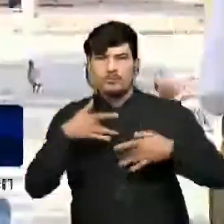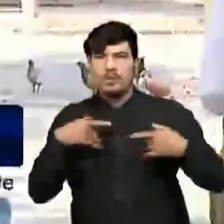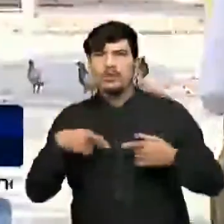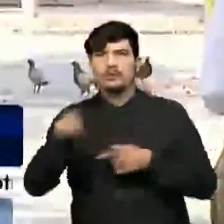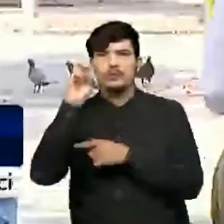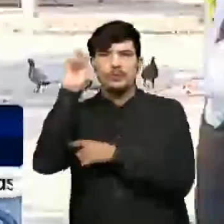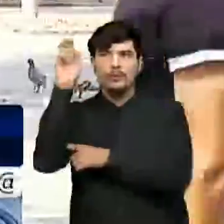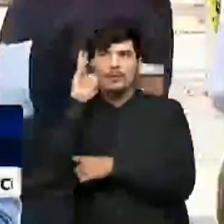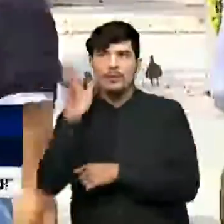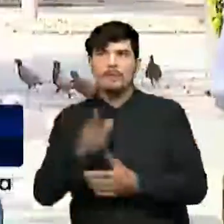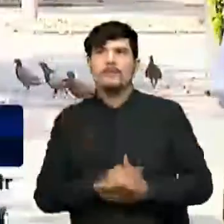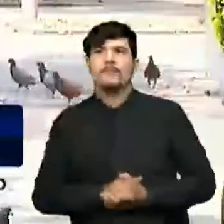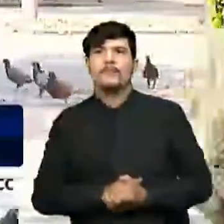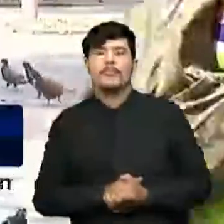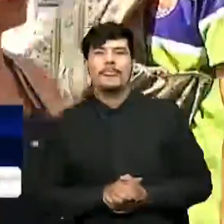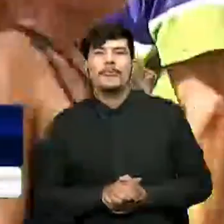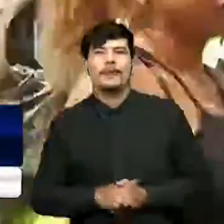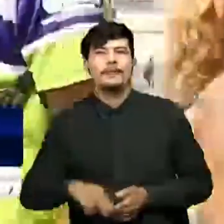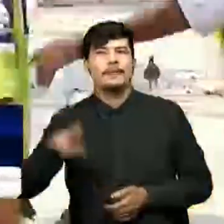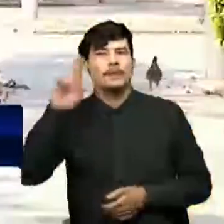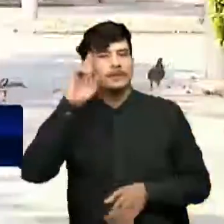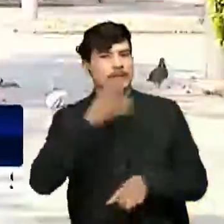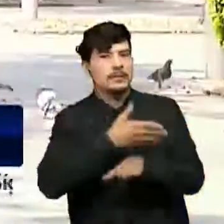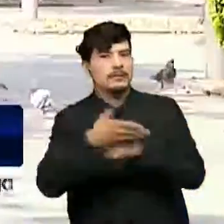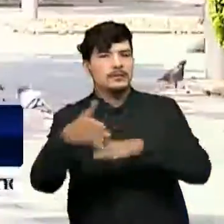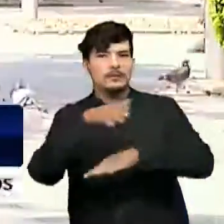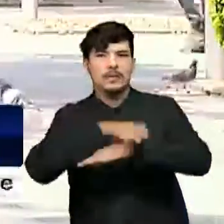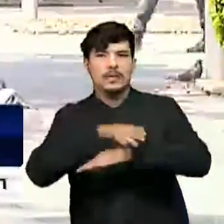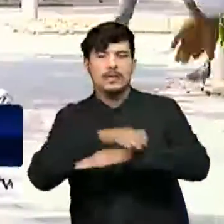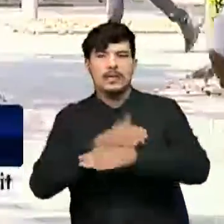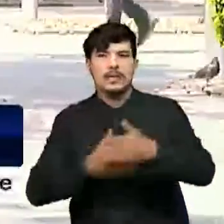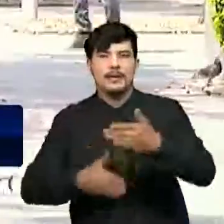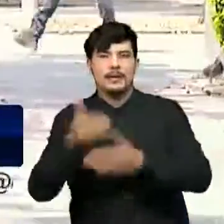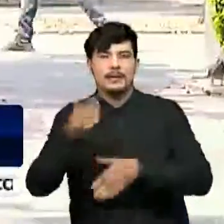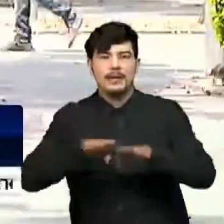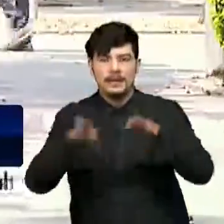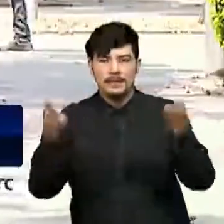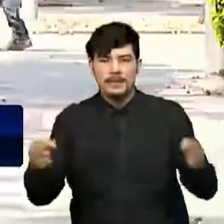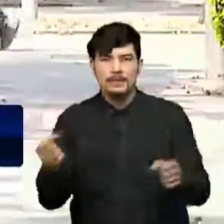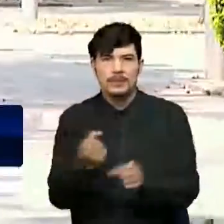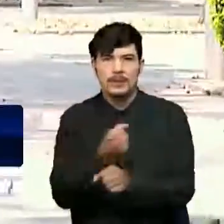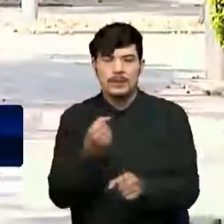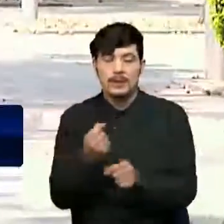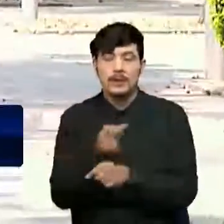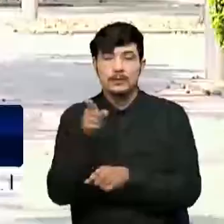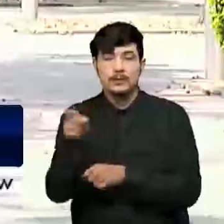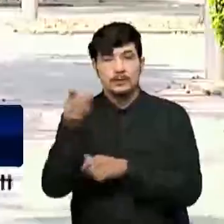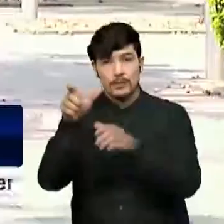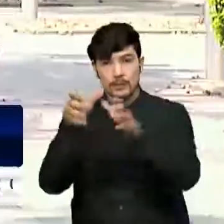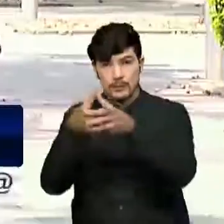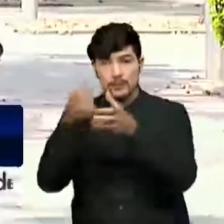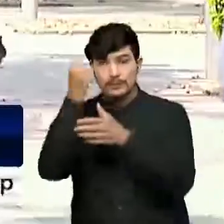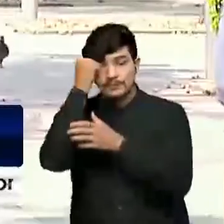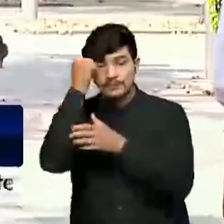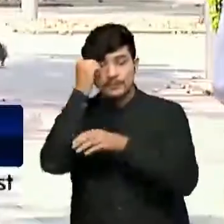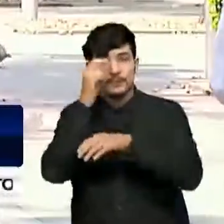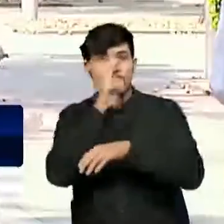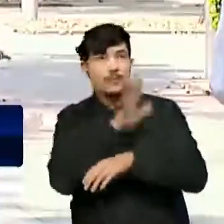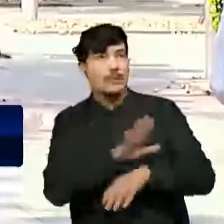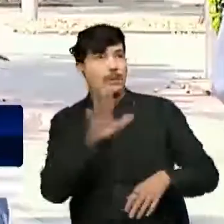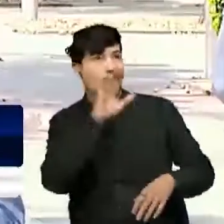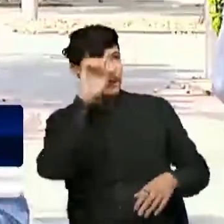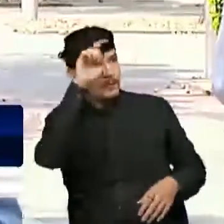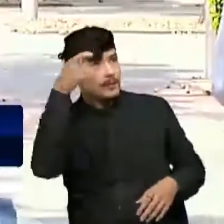Santander. Muy bien, en la tarde iniciarán mesas de trabajo. Los docentes esperan que el gobierno nacional acate